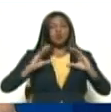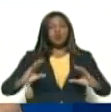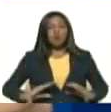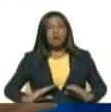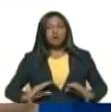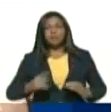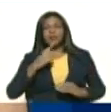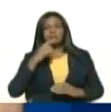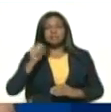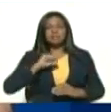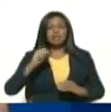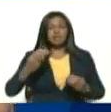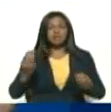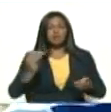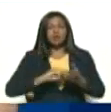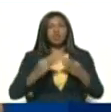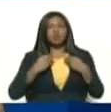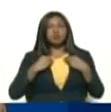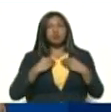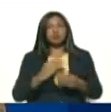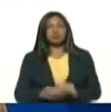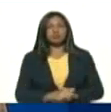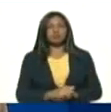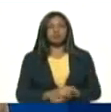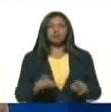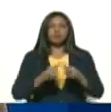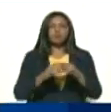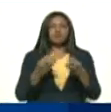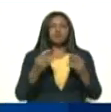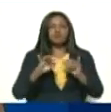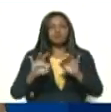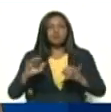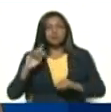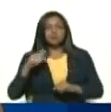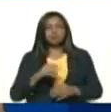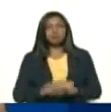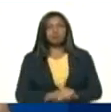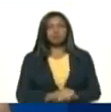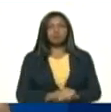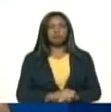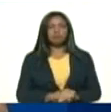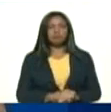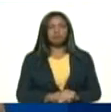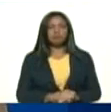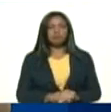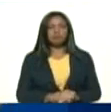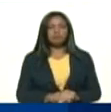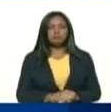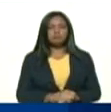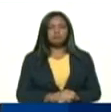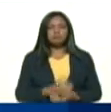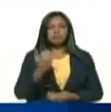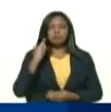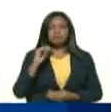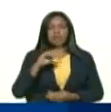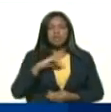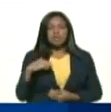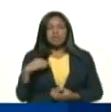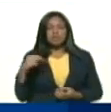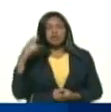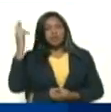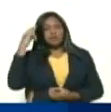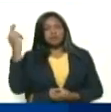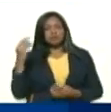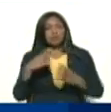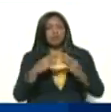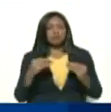había resucitado. Y narraciones como esas hay muchas, ¿no? Lo esencial ahí, y yo dejo esto como reflexión para todos